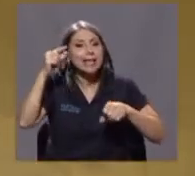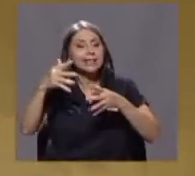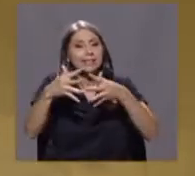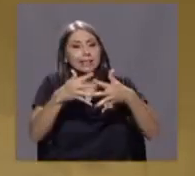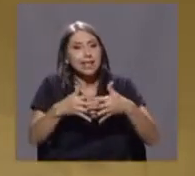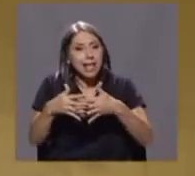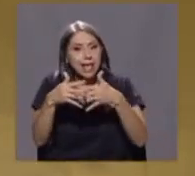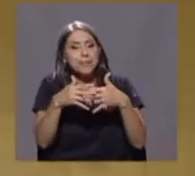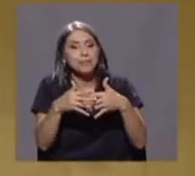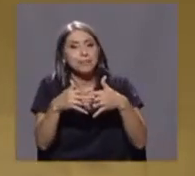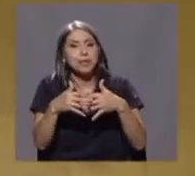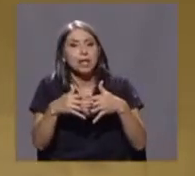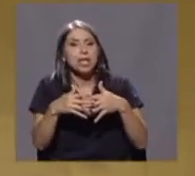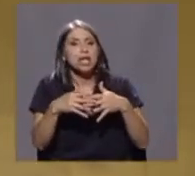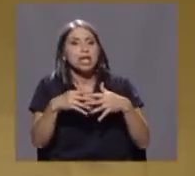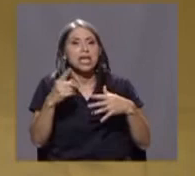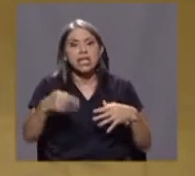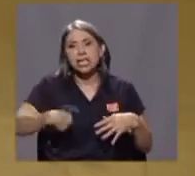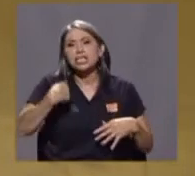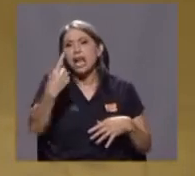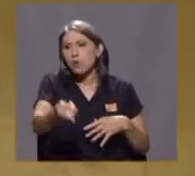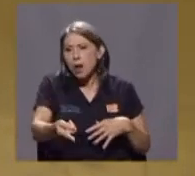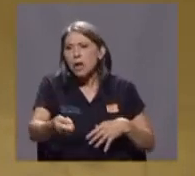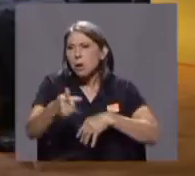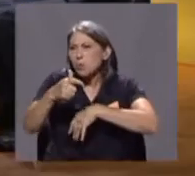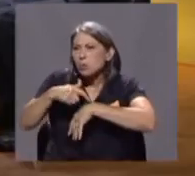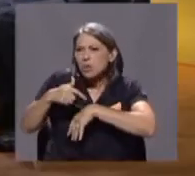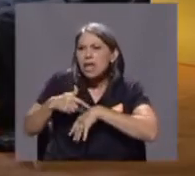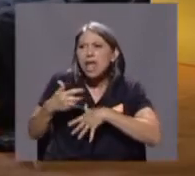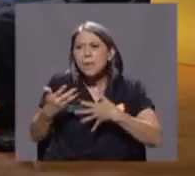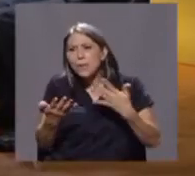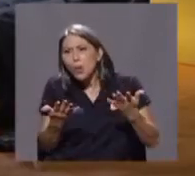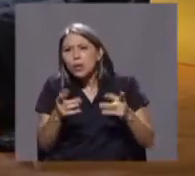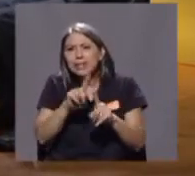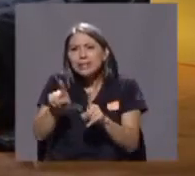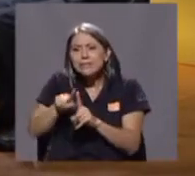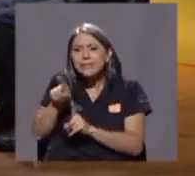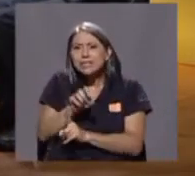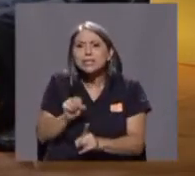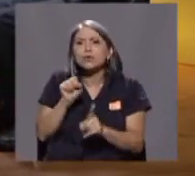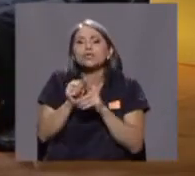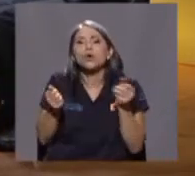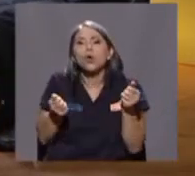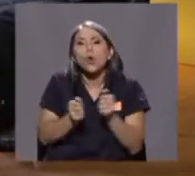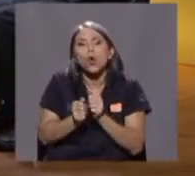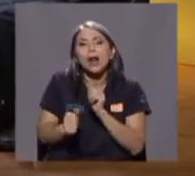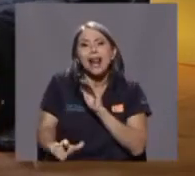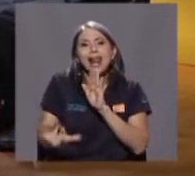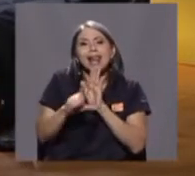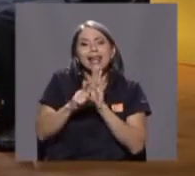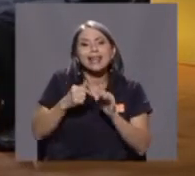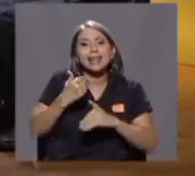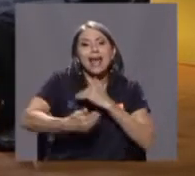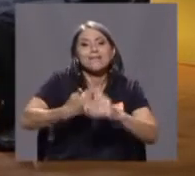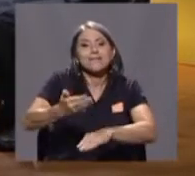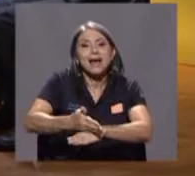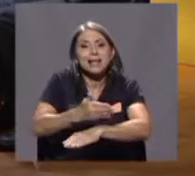digamos, el interregno ese que tuvimos con la Ley de Bases y Garantías de Carrillo, que es